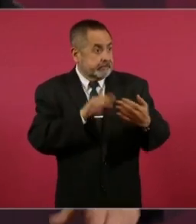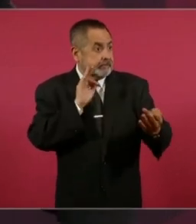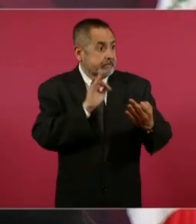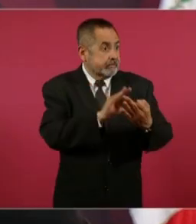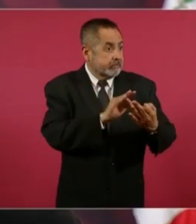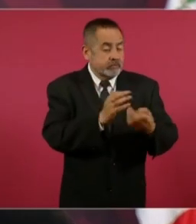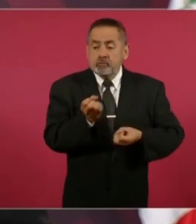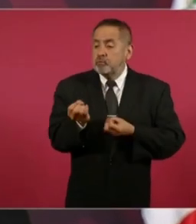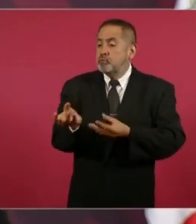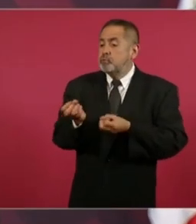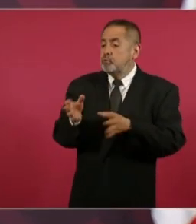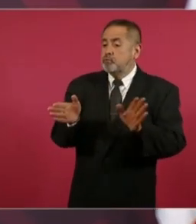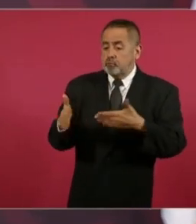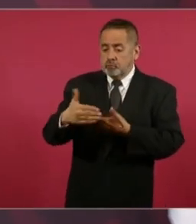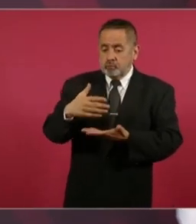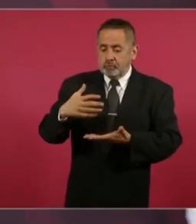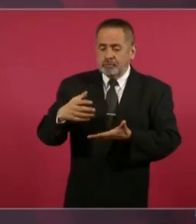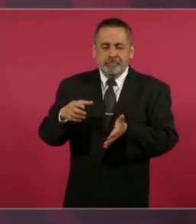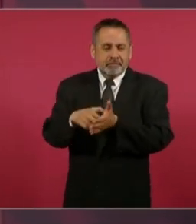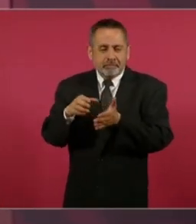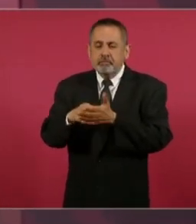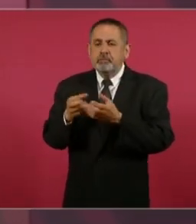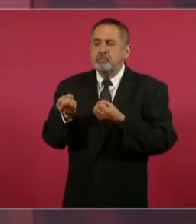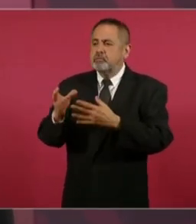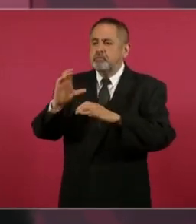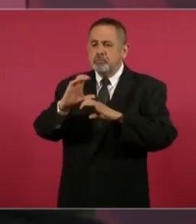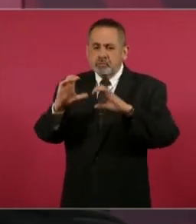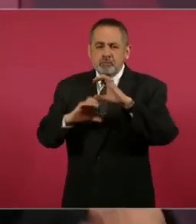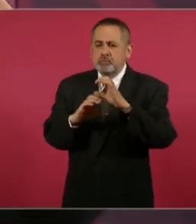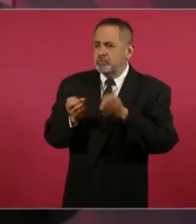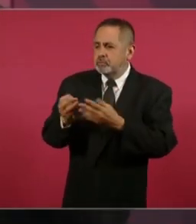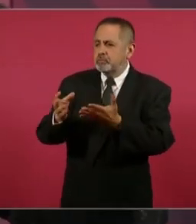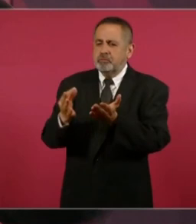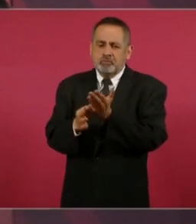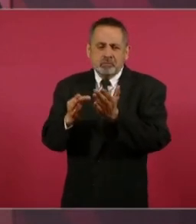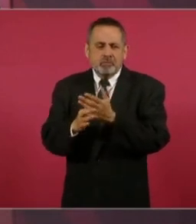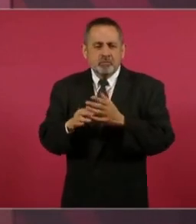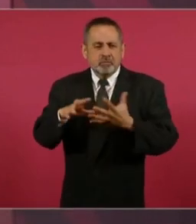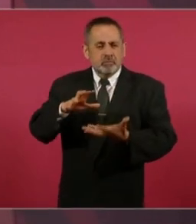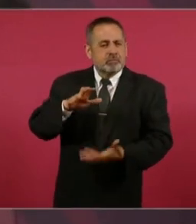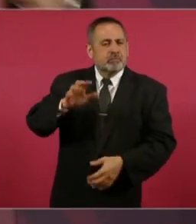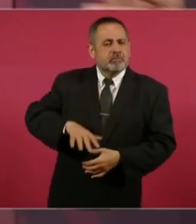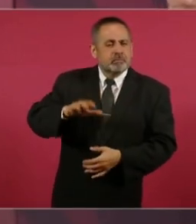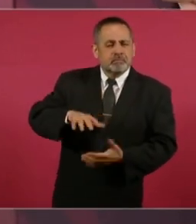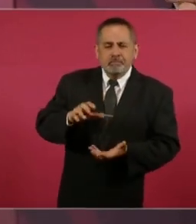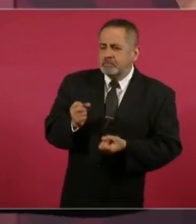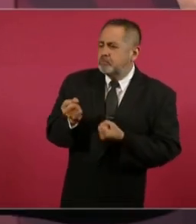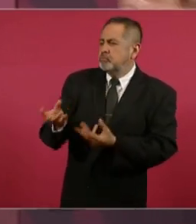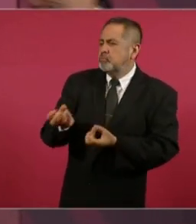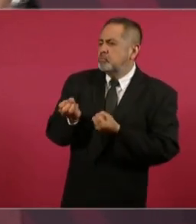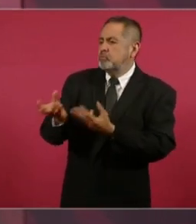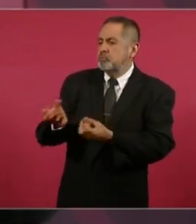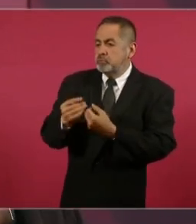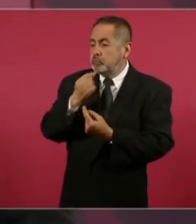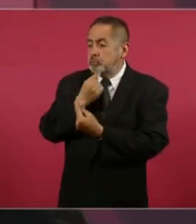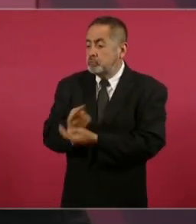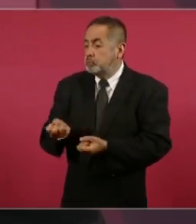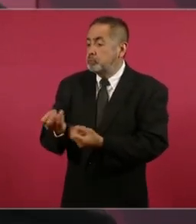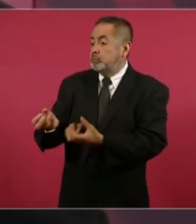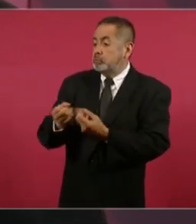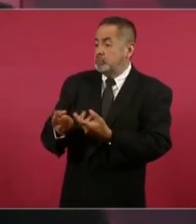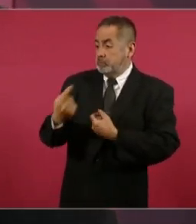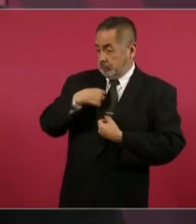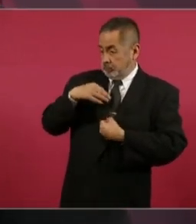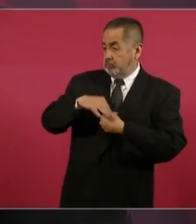despensas y materiales de construcción y juguetes pelotas llevaban los catos para los